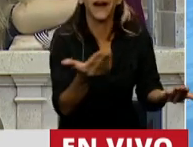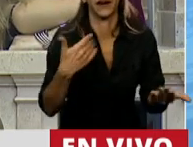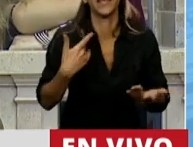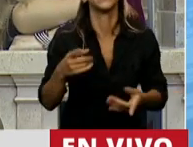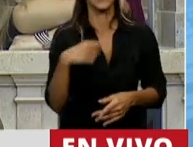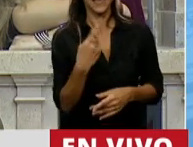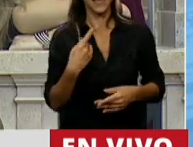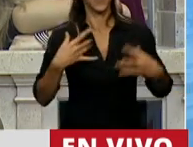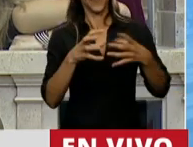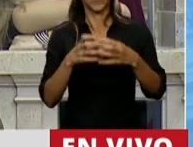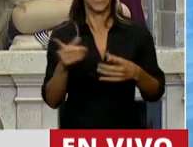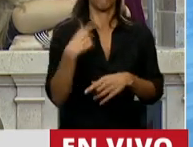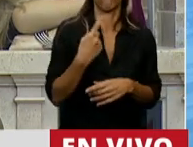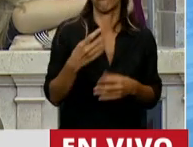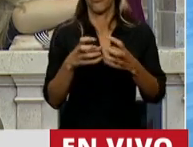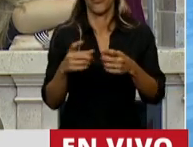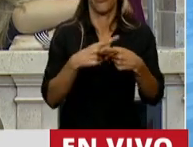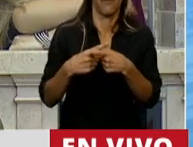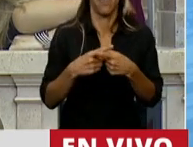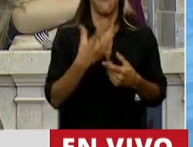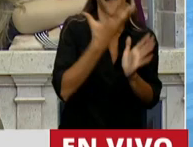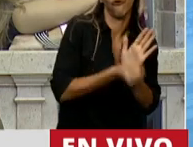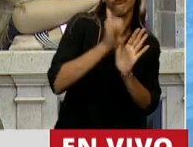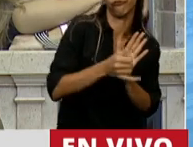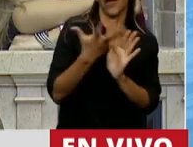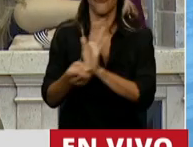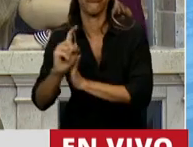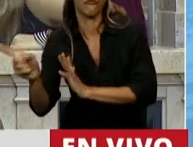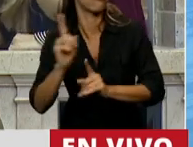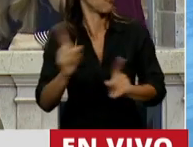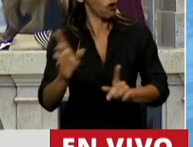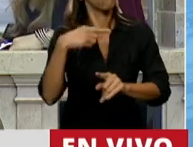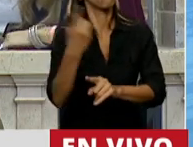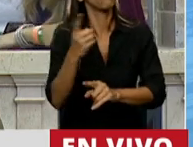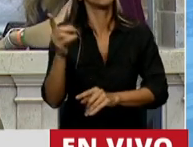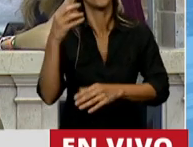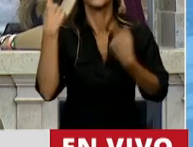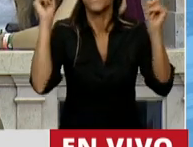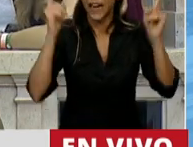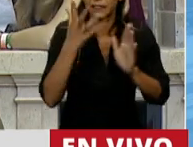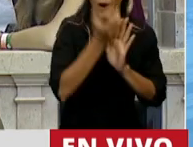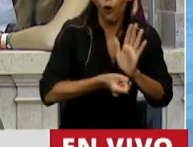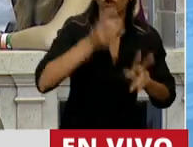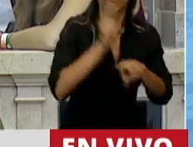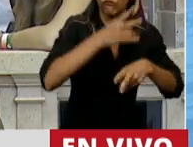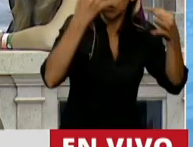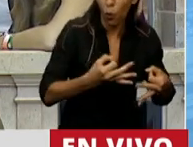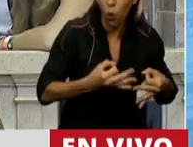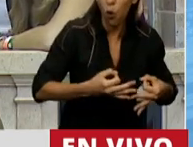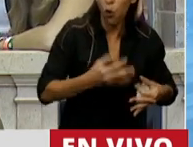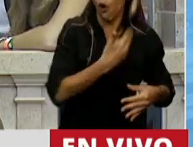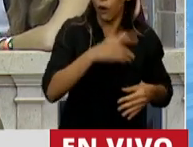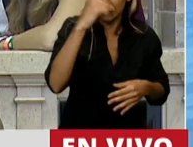estamos debatiendo aborto sí o aborto no. Estamos debatiendo aborto seguro y Estado presente o aborto clandestino y